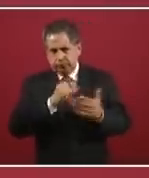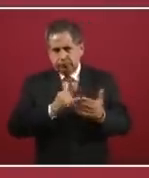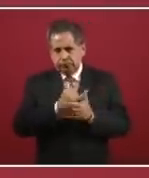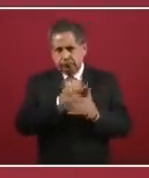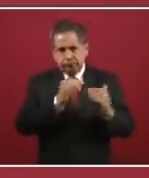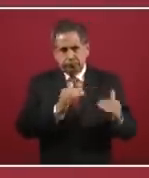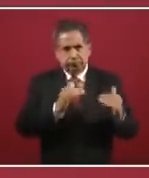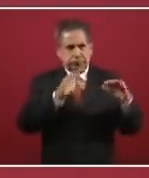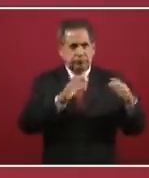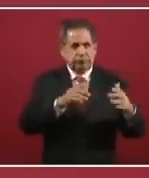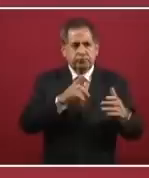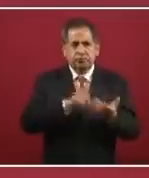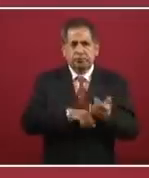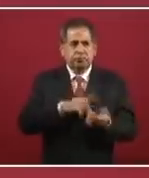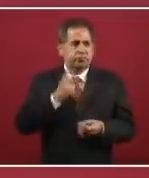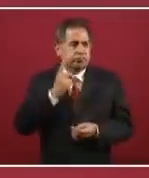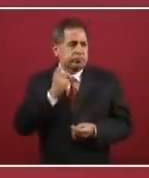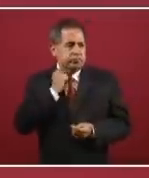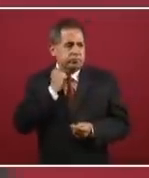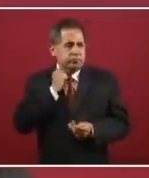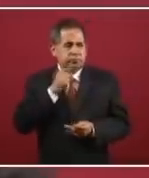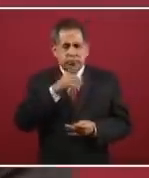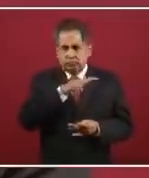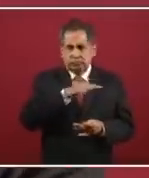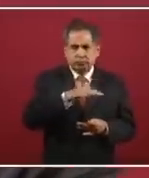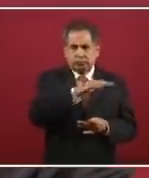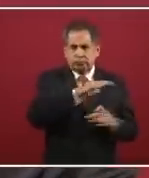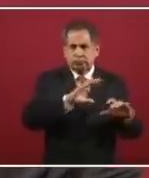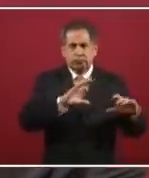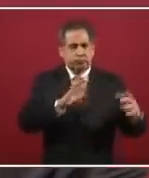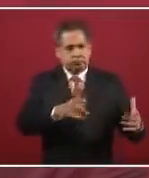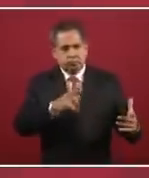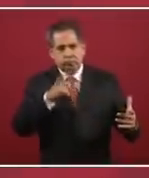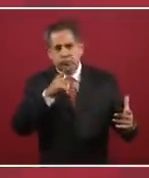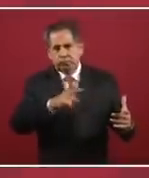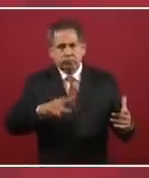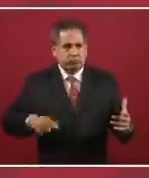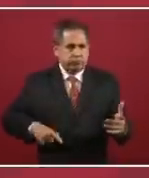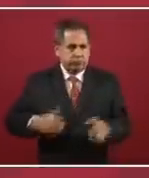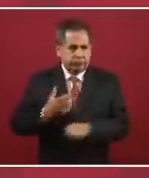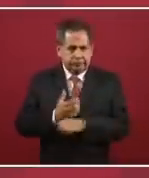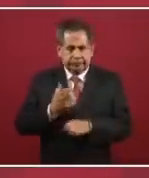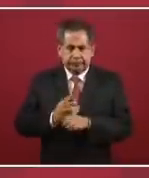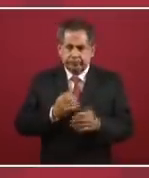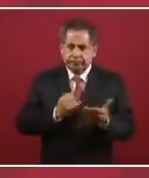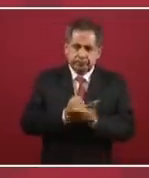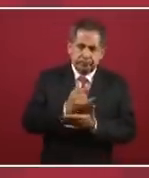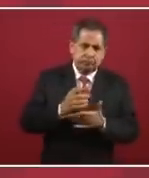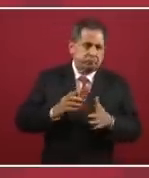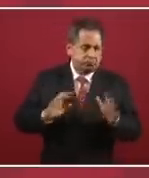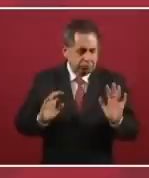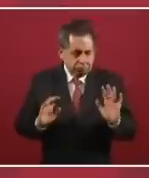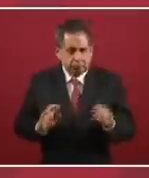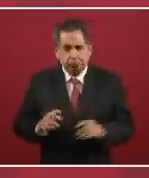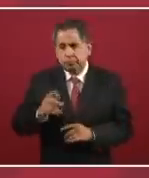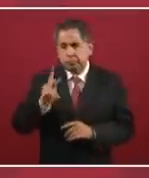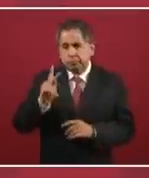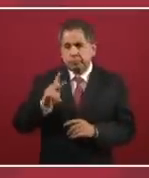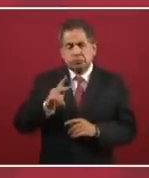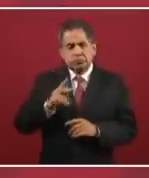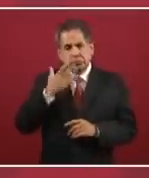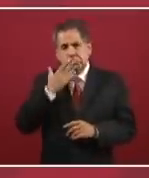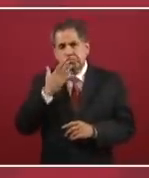de legisladores y del gobierno de Estados Unidos, pero hay